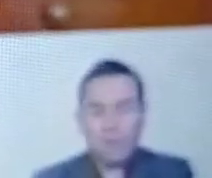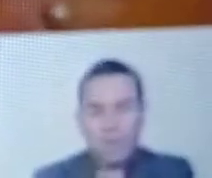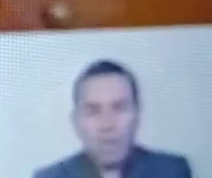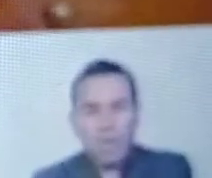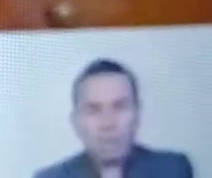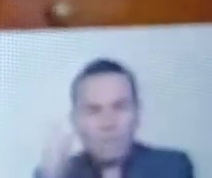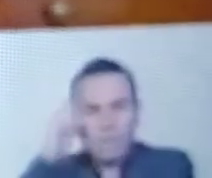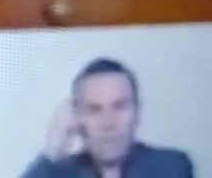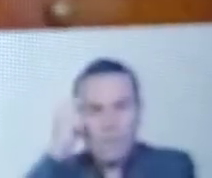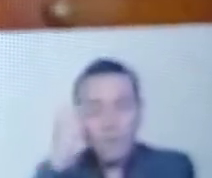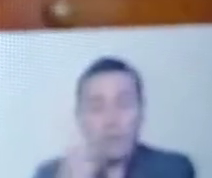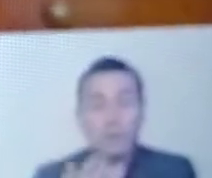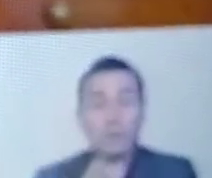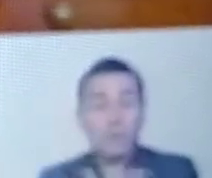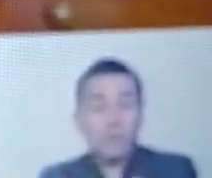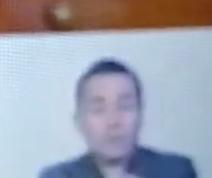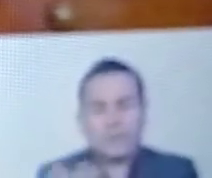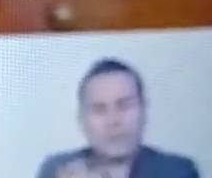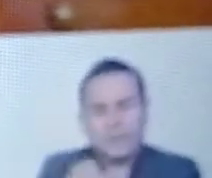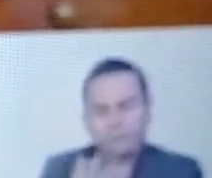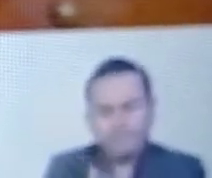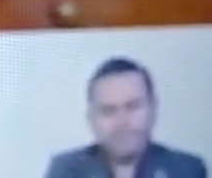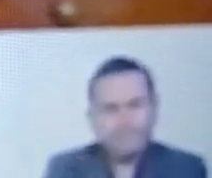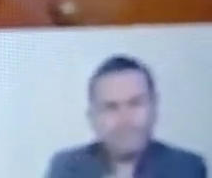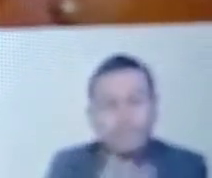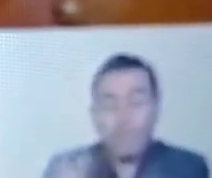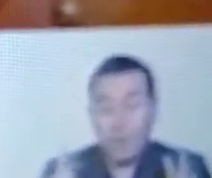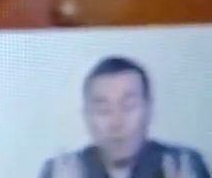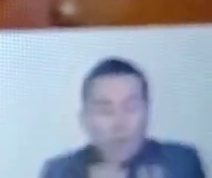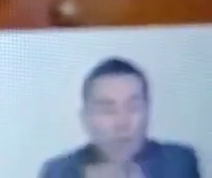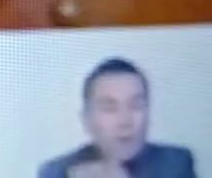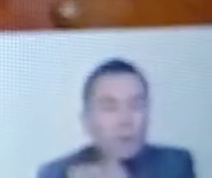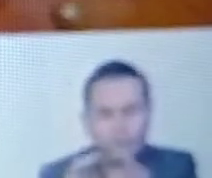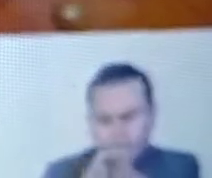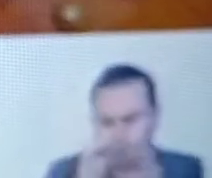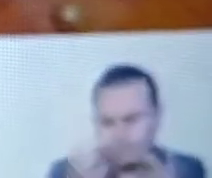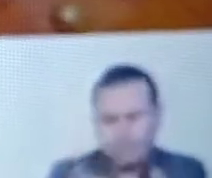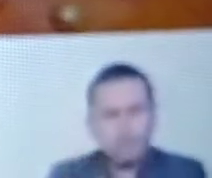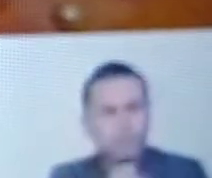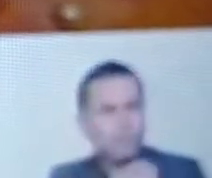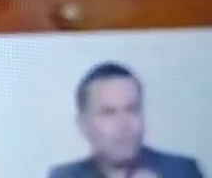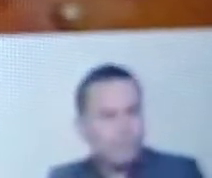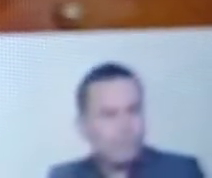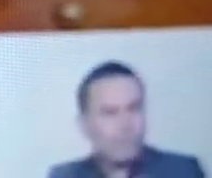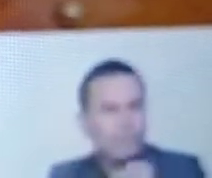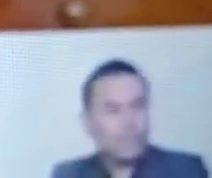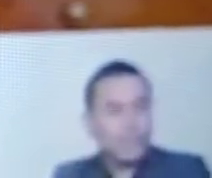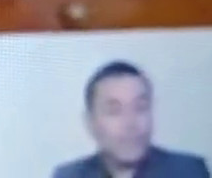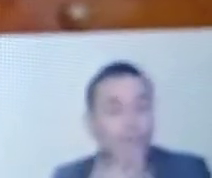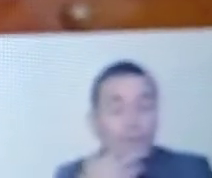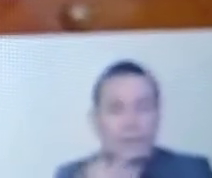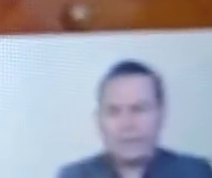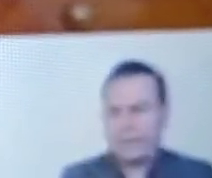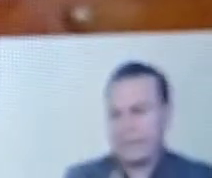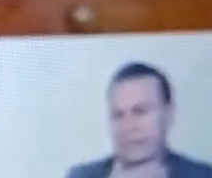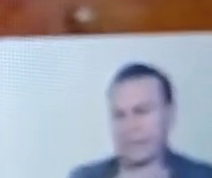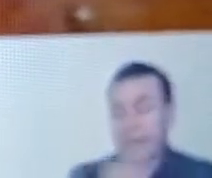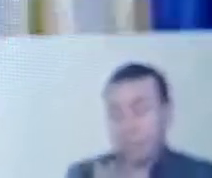hasta que lleguemos a una que no podamos resolver. La sociedad y el mundo están sufriendo y parece que cada vez estamos más lejos de resolver las causas